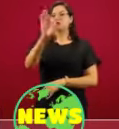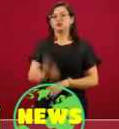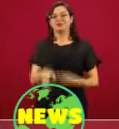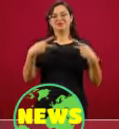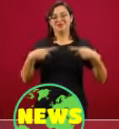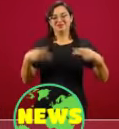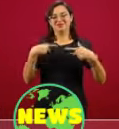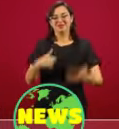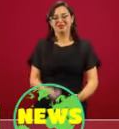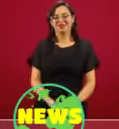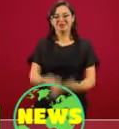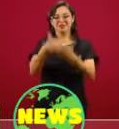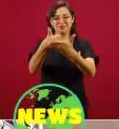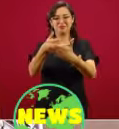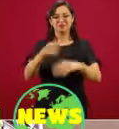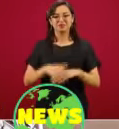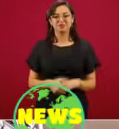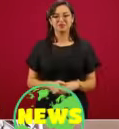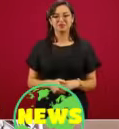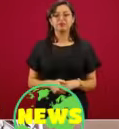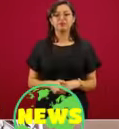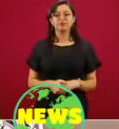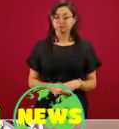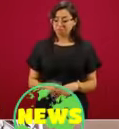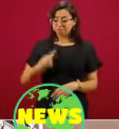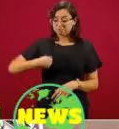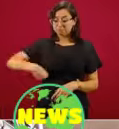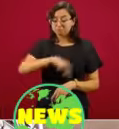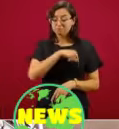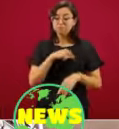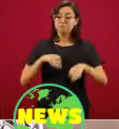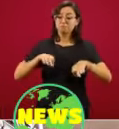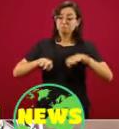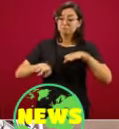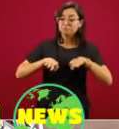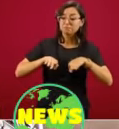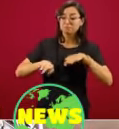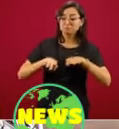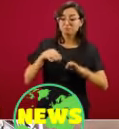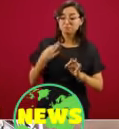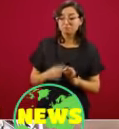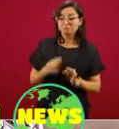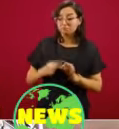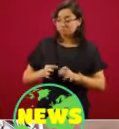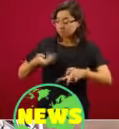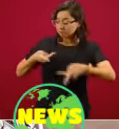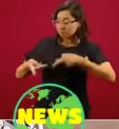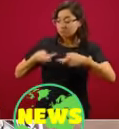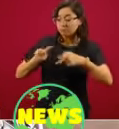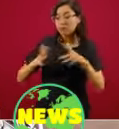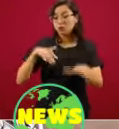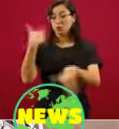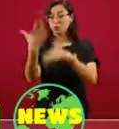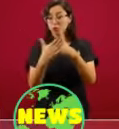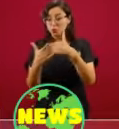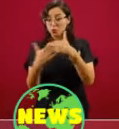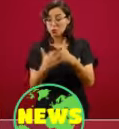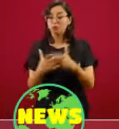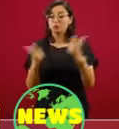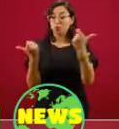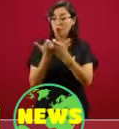Estamos haciendo nuestro trabajo para reactivar pronto la economía.